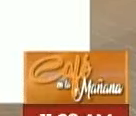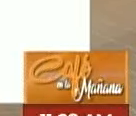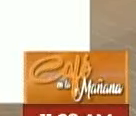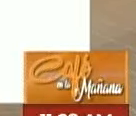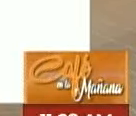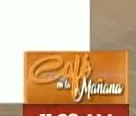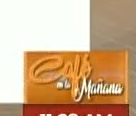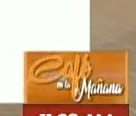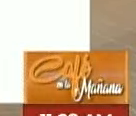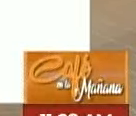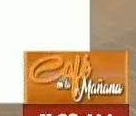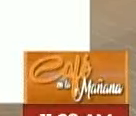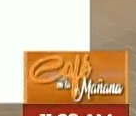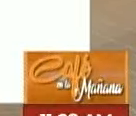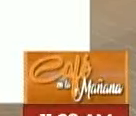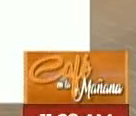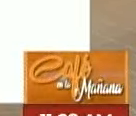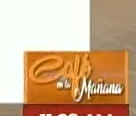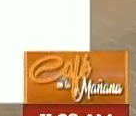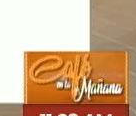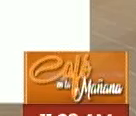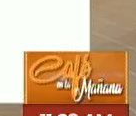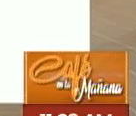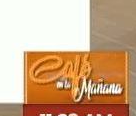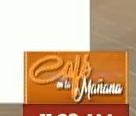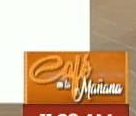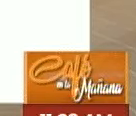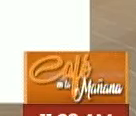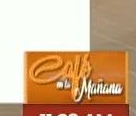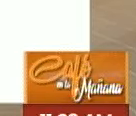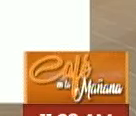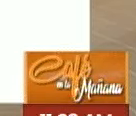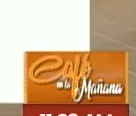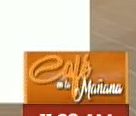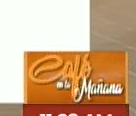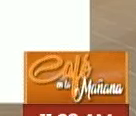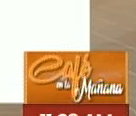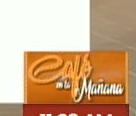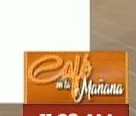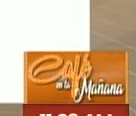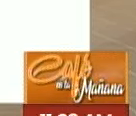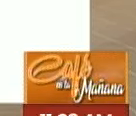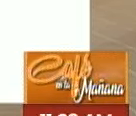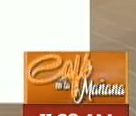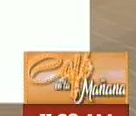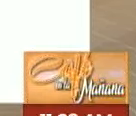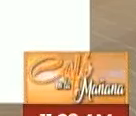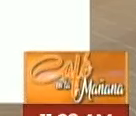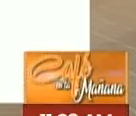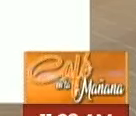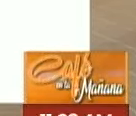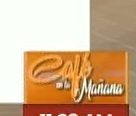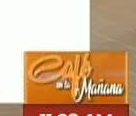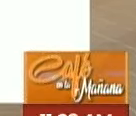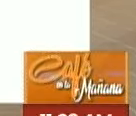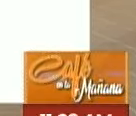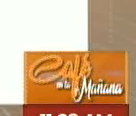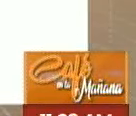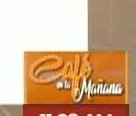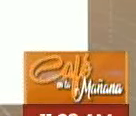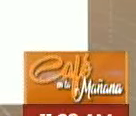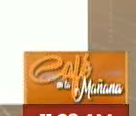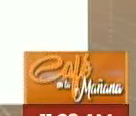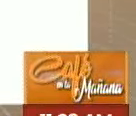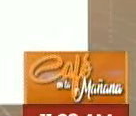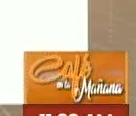No, esa no es. Esa no es. Es la que dice 8 de cada 10 opinan que las redes sociales banean por razones políticas. Fíjense algo. La lámina está